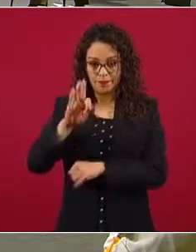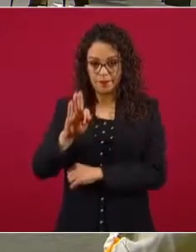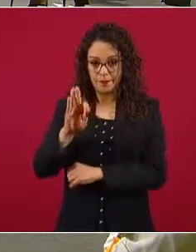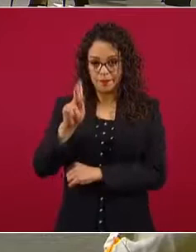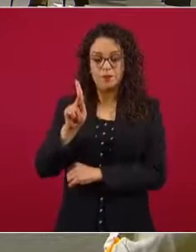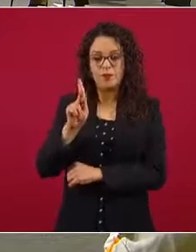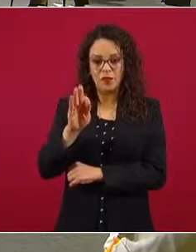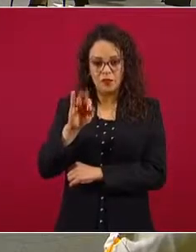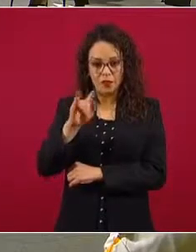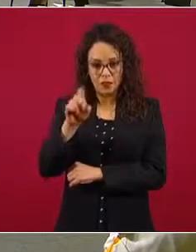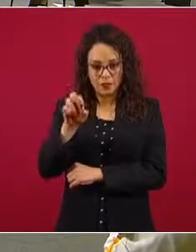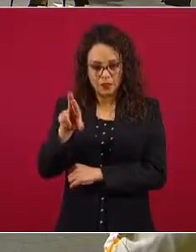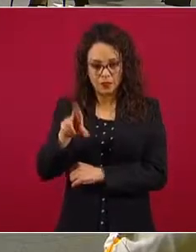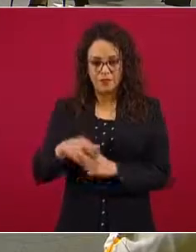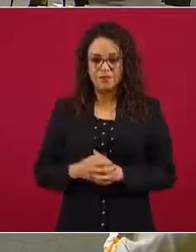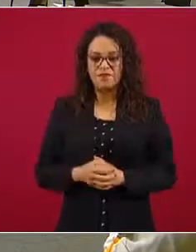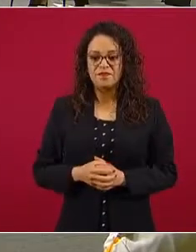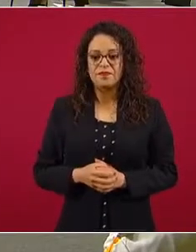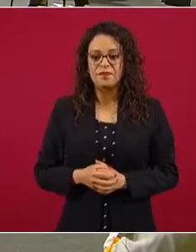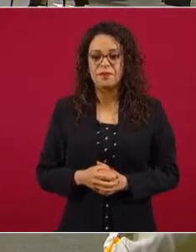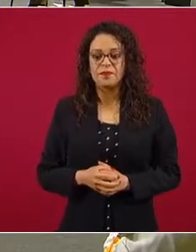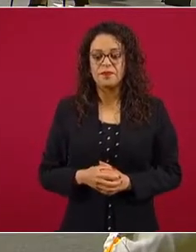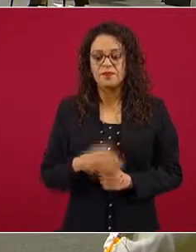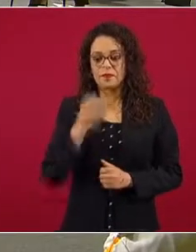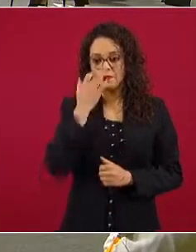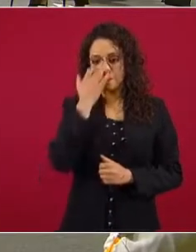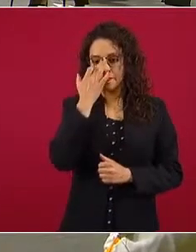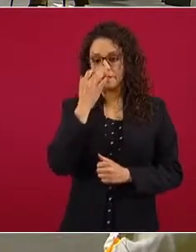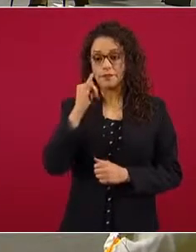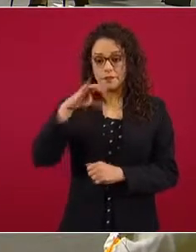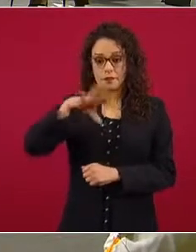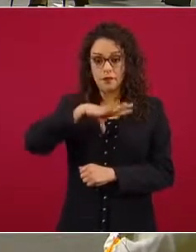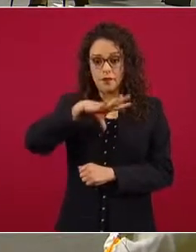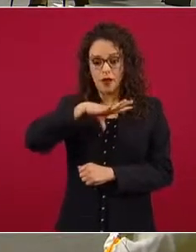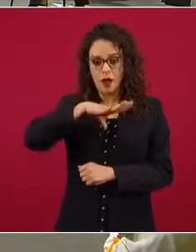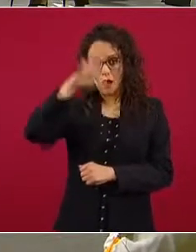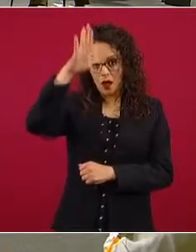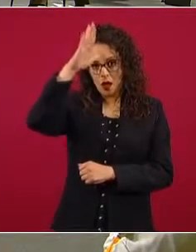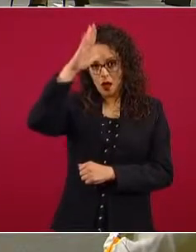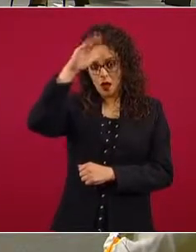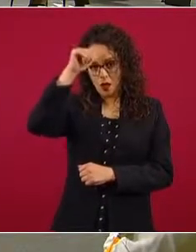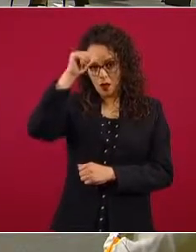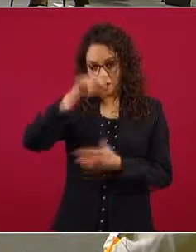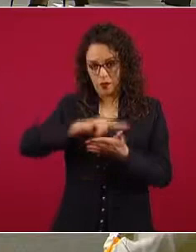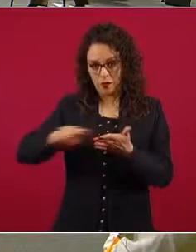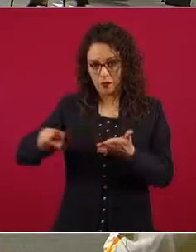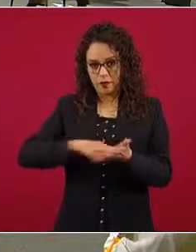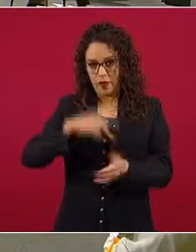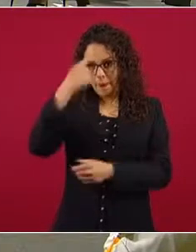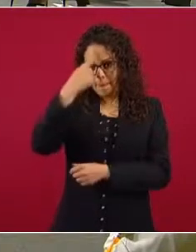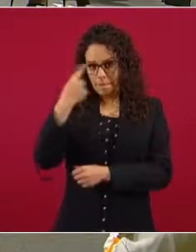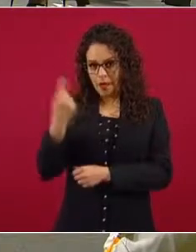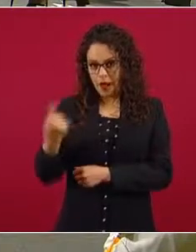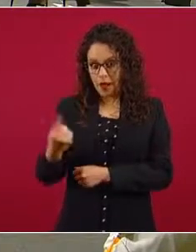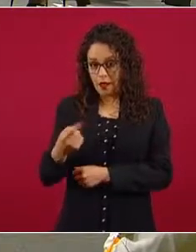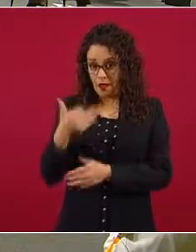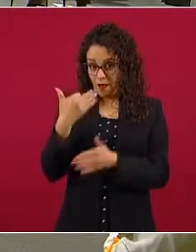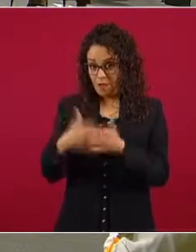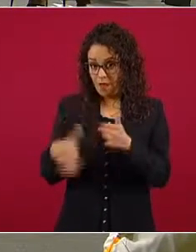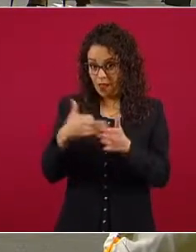Se tienen acuerdos para que no nos falte la